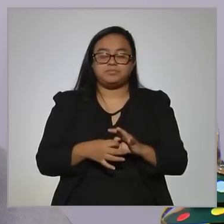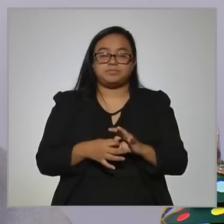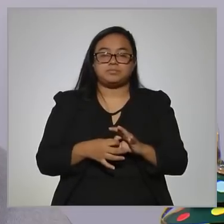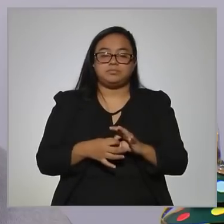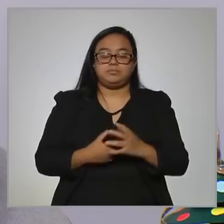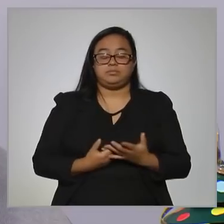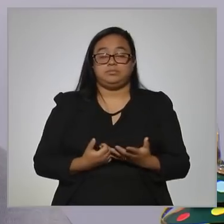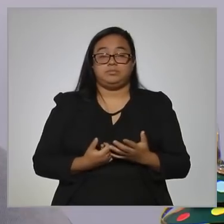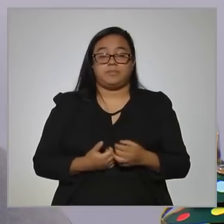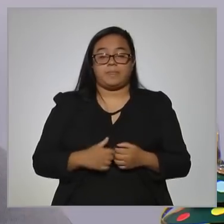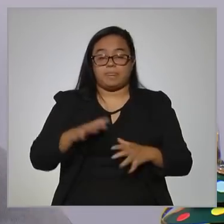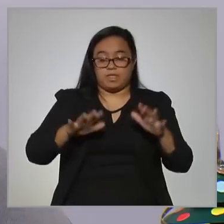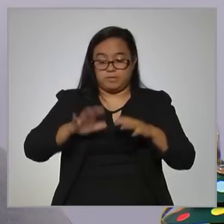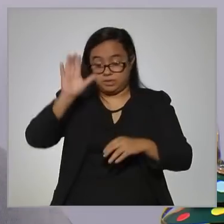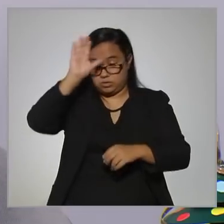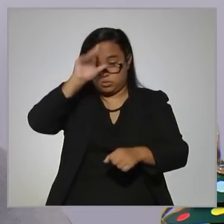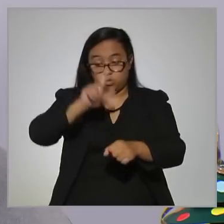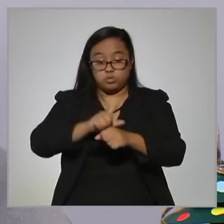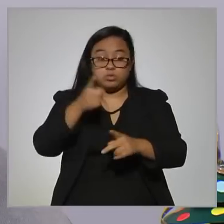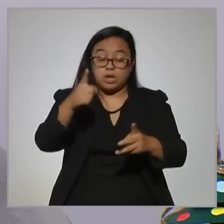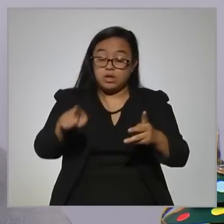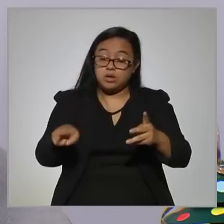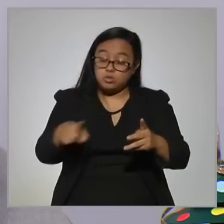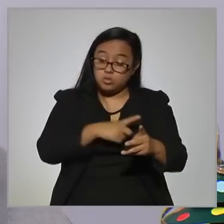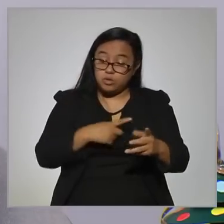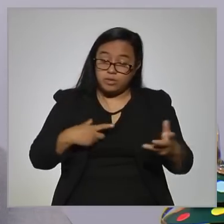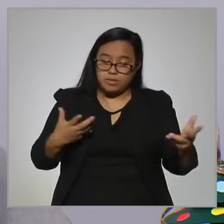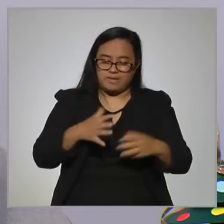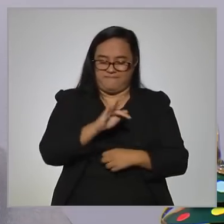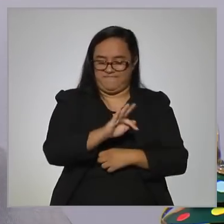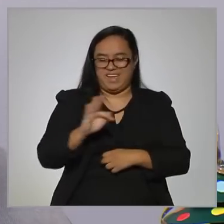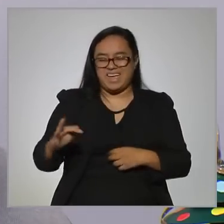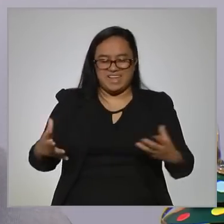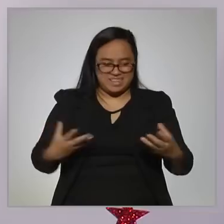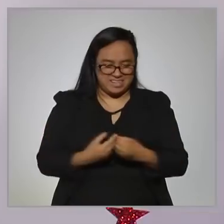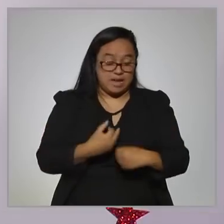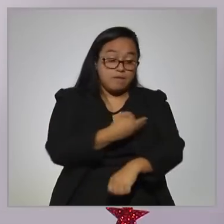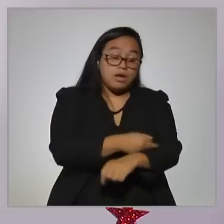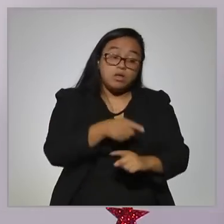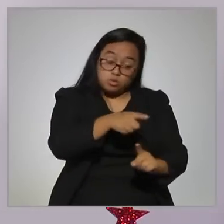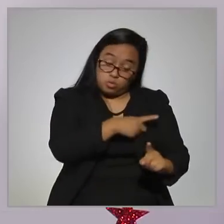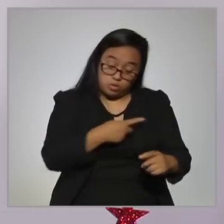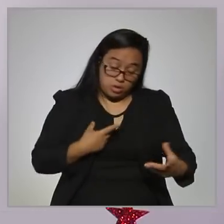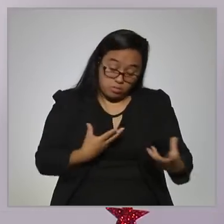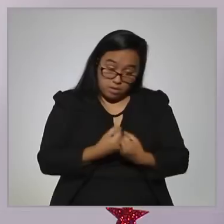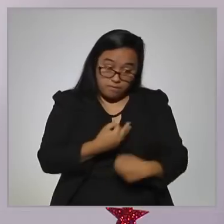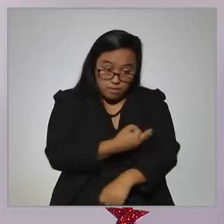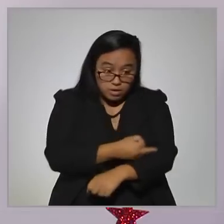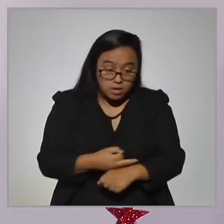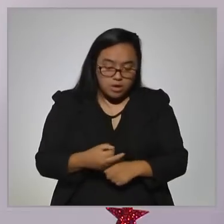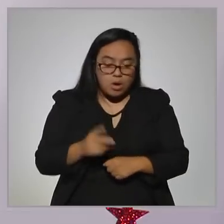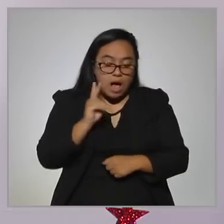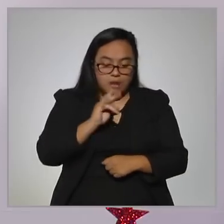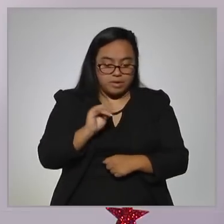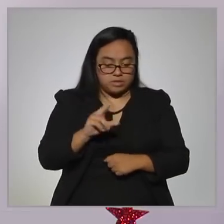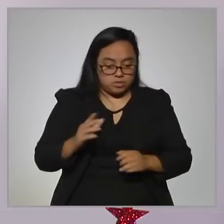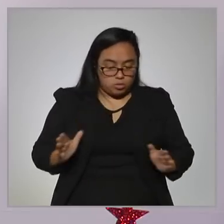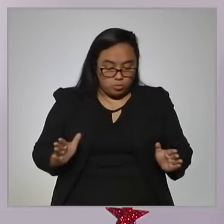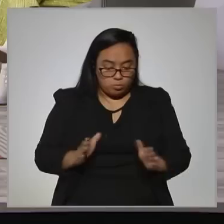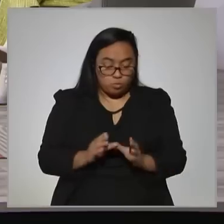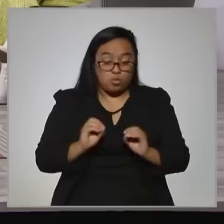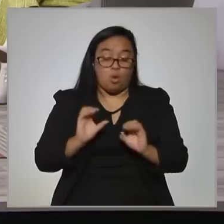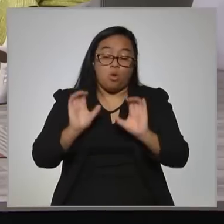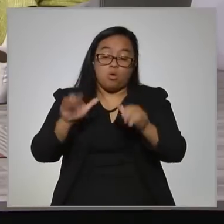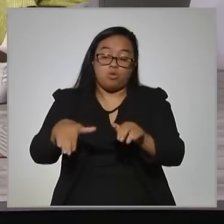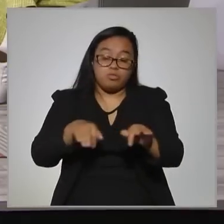condicional, culturalmente te condiciona a decir, bueno, estas fechas son para pasarlas en familia, estas fechas son para ver que si bajé de peso, conseguí